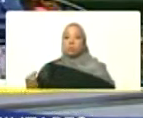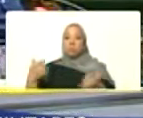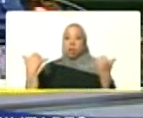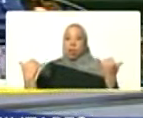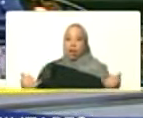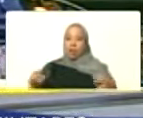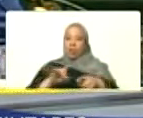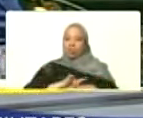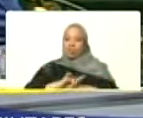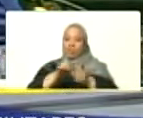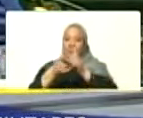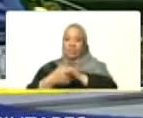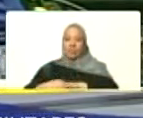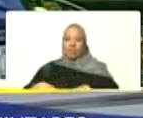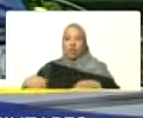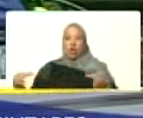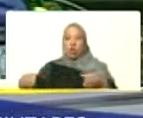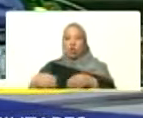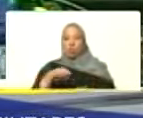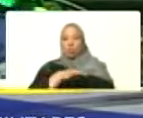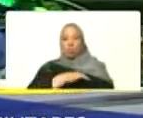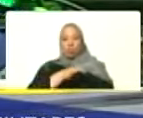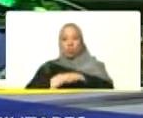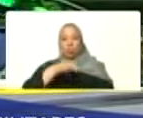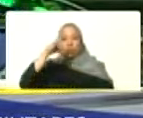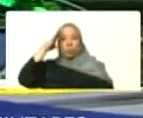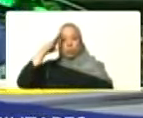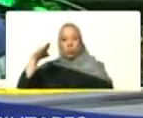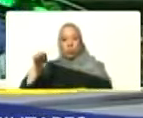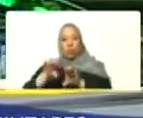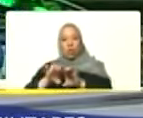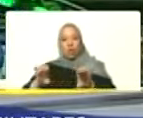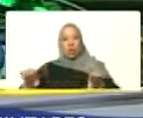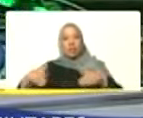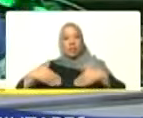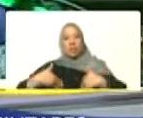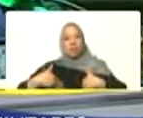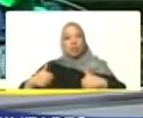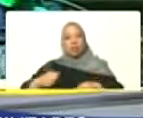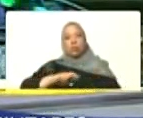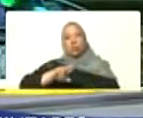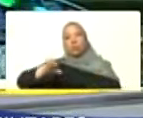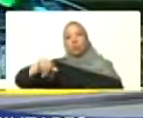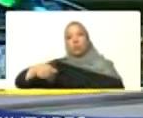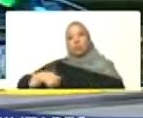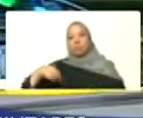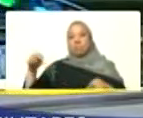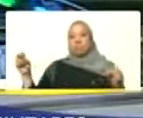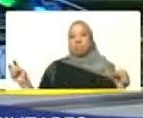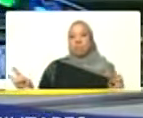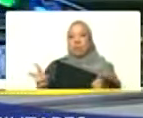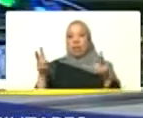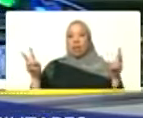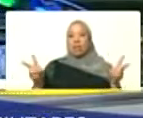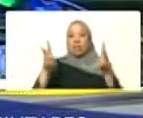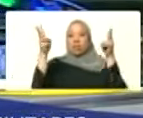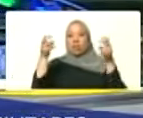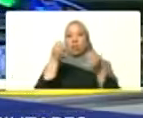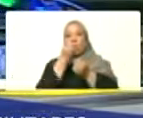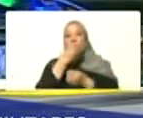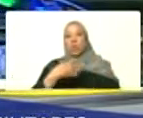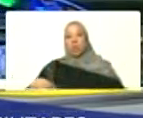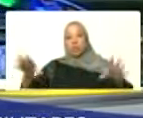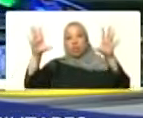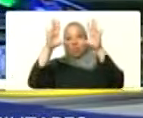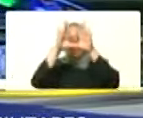atómica de las Bricomil de Educación y Salud, nosotros venceremos. Buenas noches, pues,